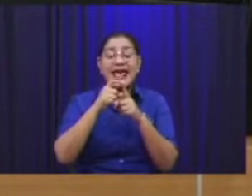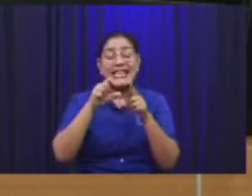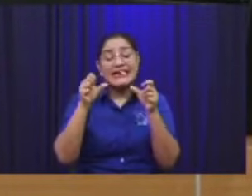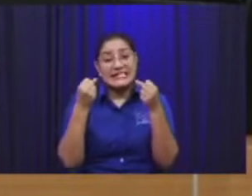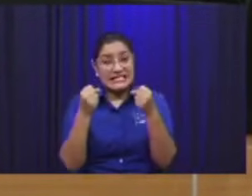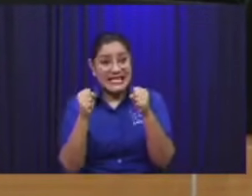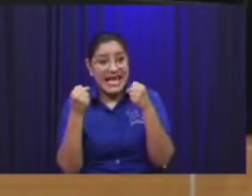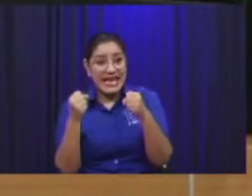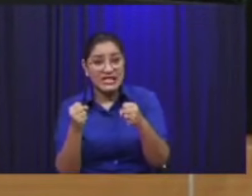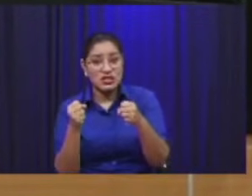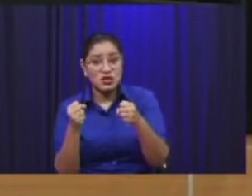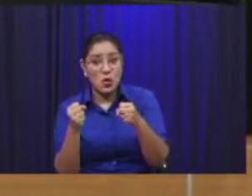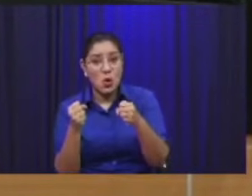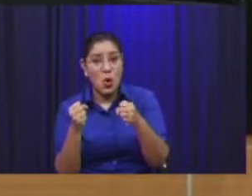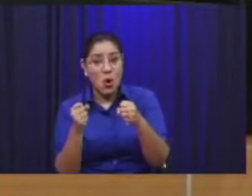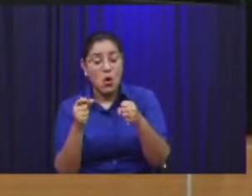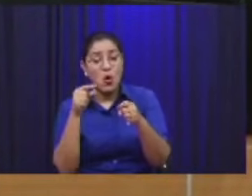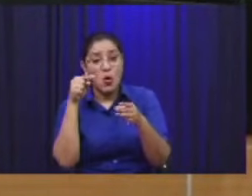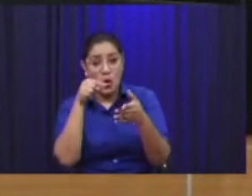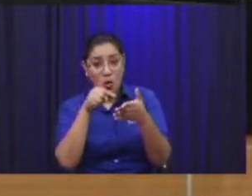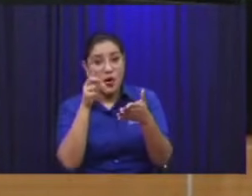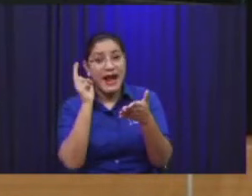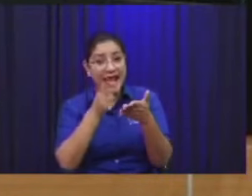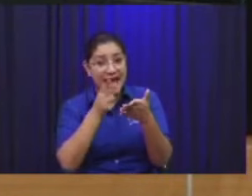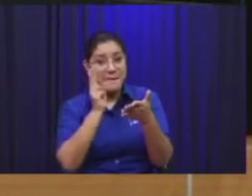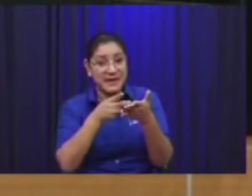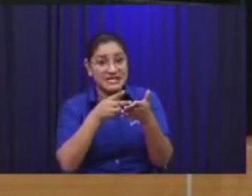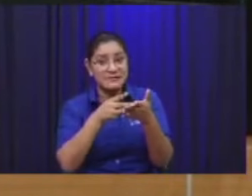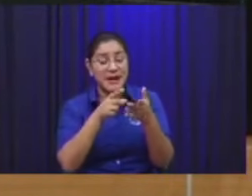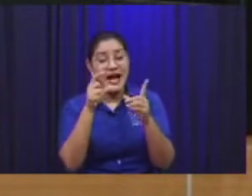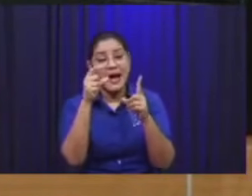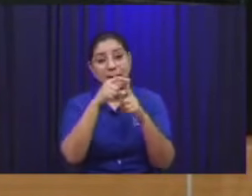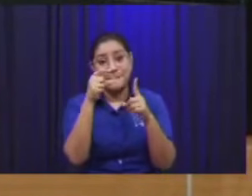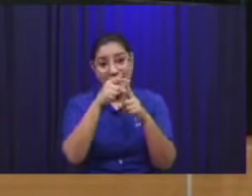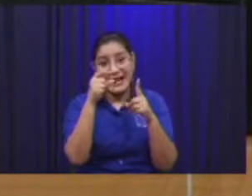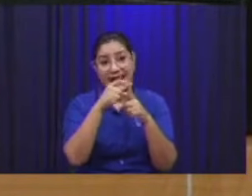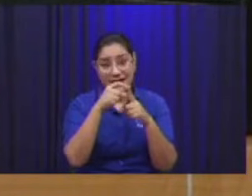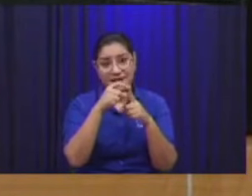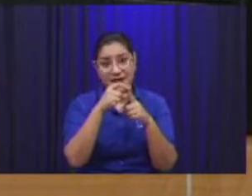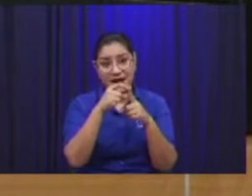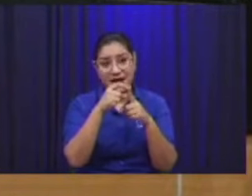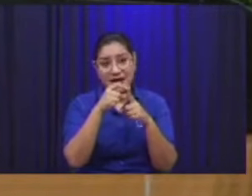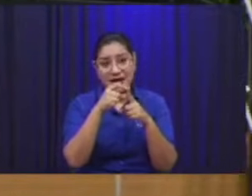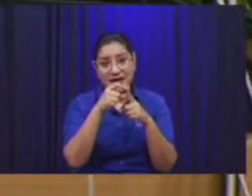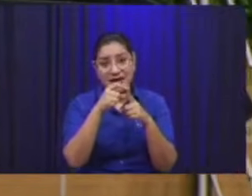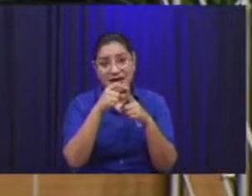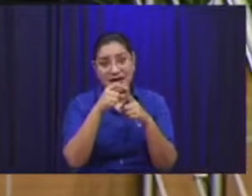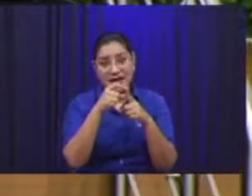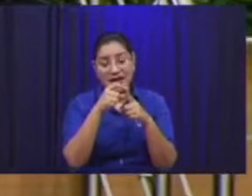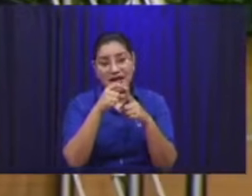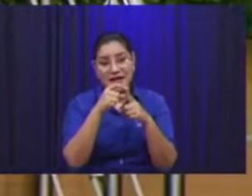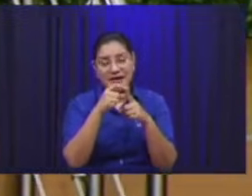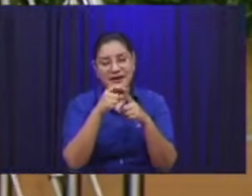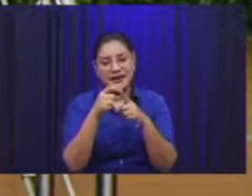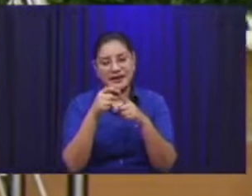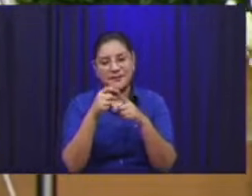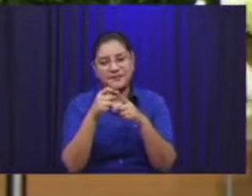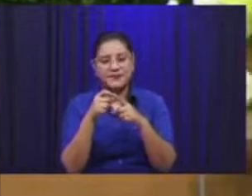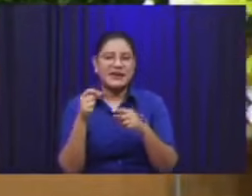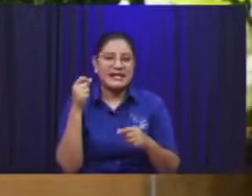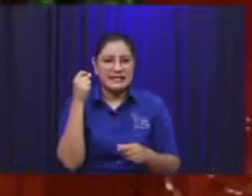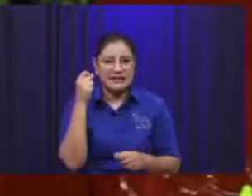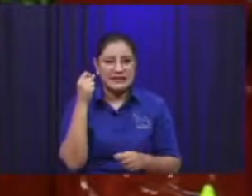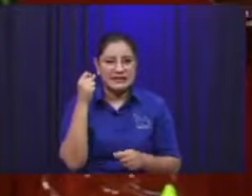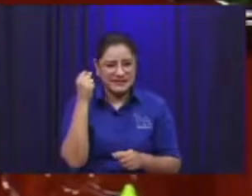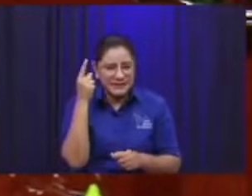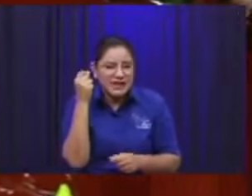con la misma palabra no sé si voy a entender con lo que acabo de decir pero yo lo que trato de decir es que